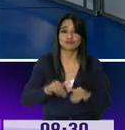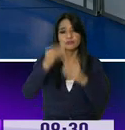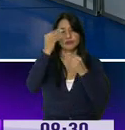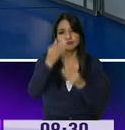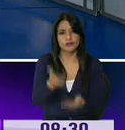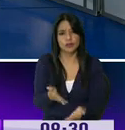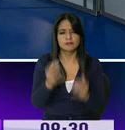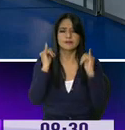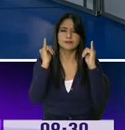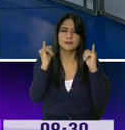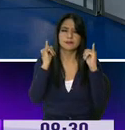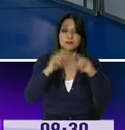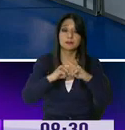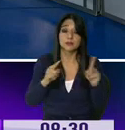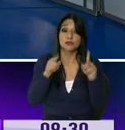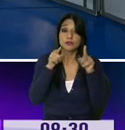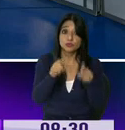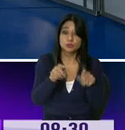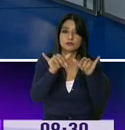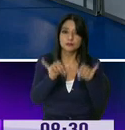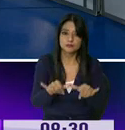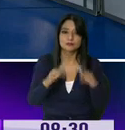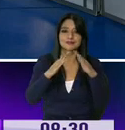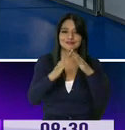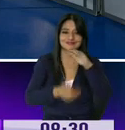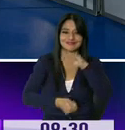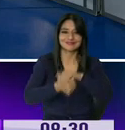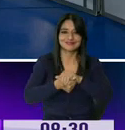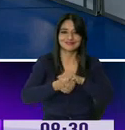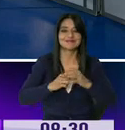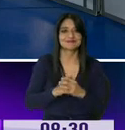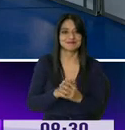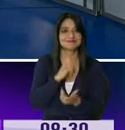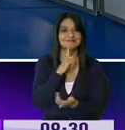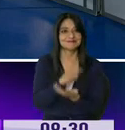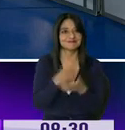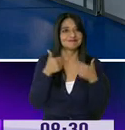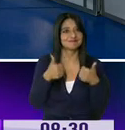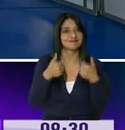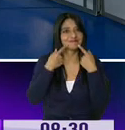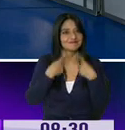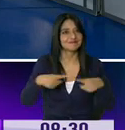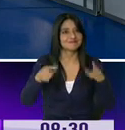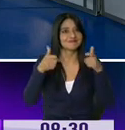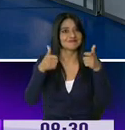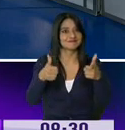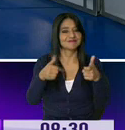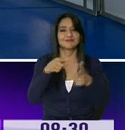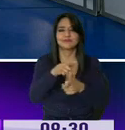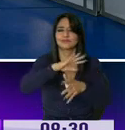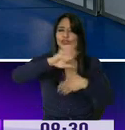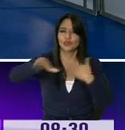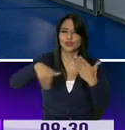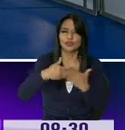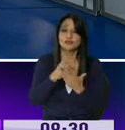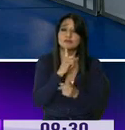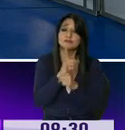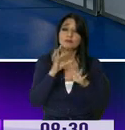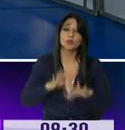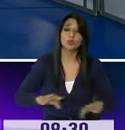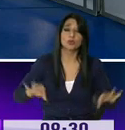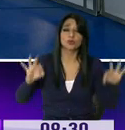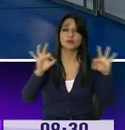informarlos, para divertirlos, pero usted quédese en casa. Eso mismo es. Qué gran mensaje realmente el que tú estás mandando. Es que sí, lo importante es